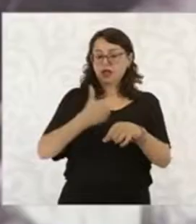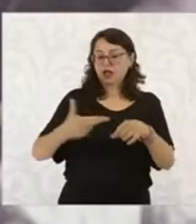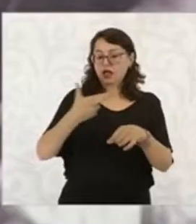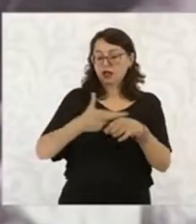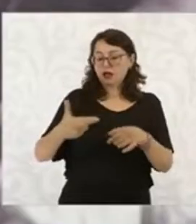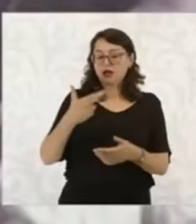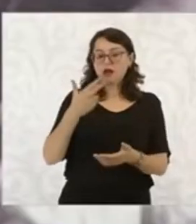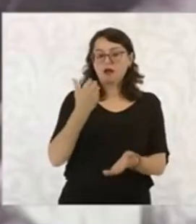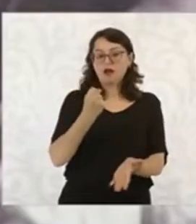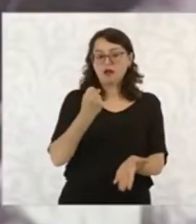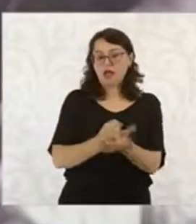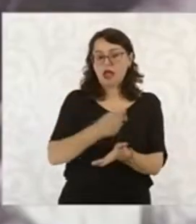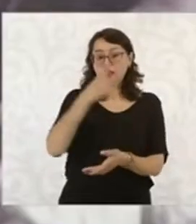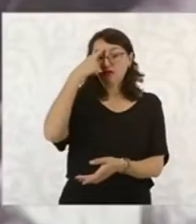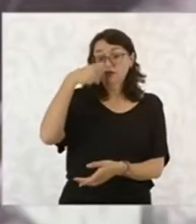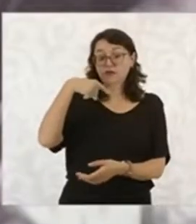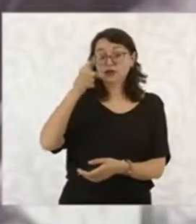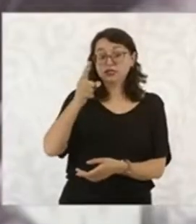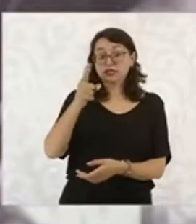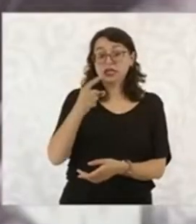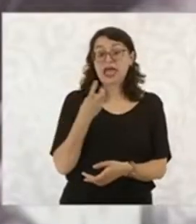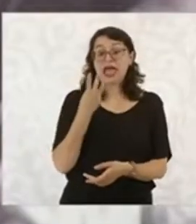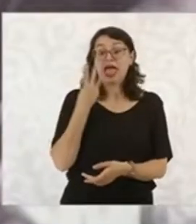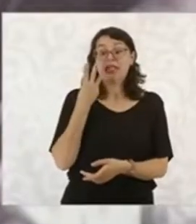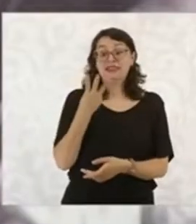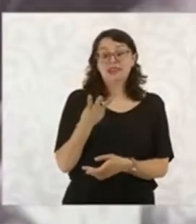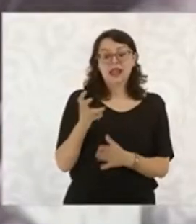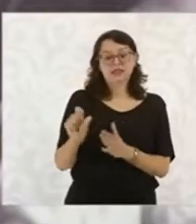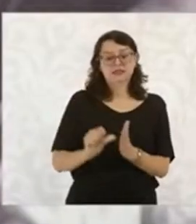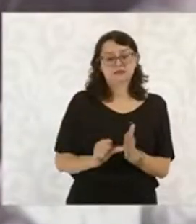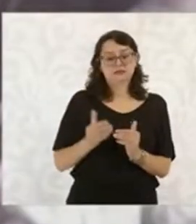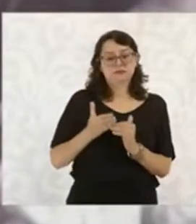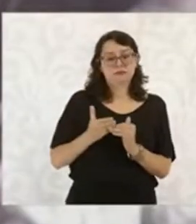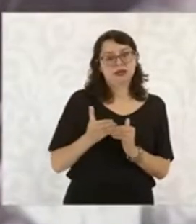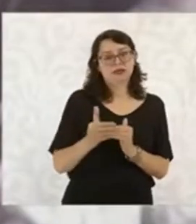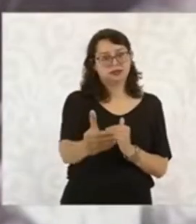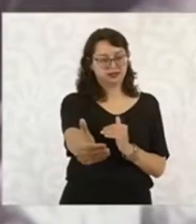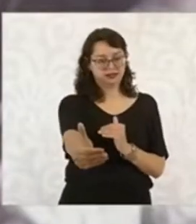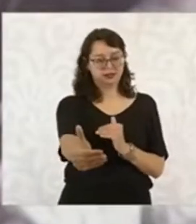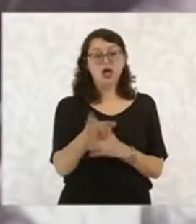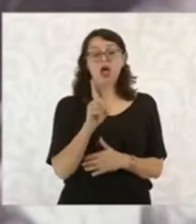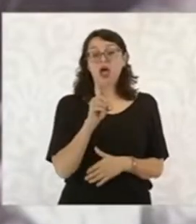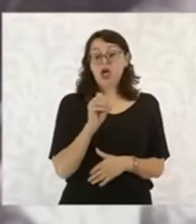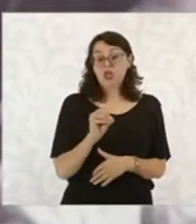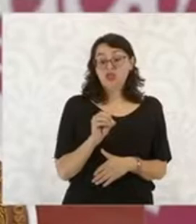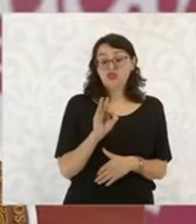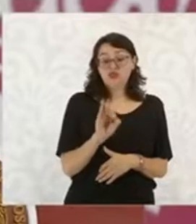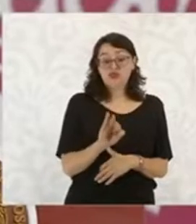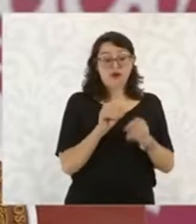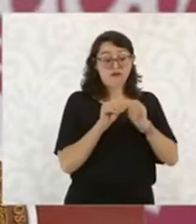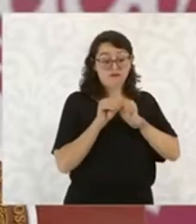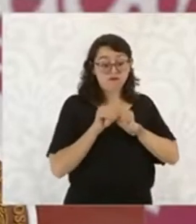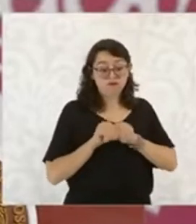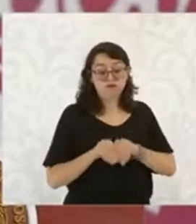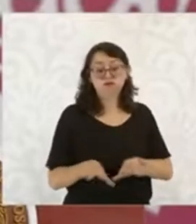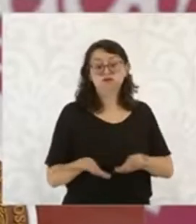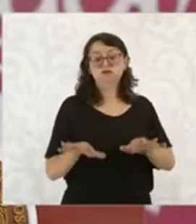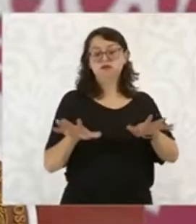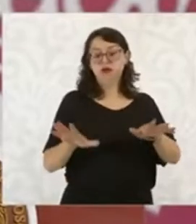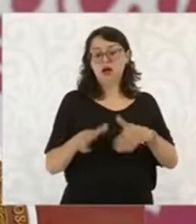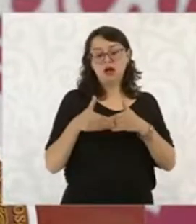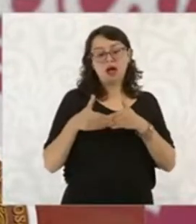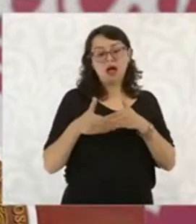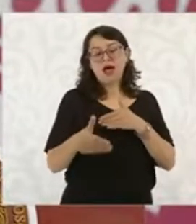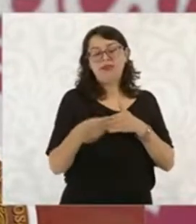3 meses contados a partir de que se ha publicado en el Diario Oficial de la Federación el decreto. ¿En dónde lo van a poder